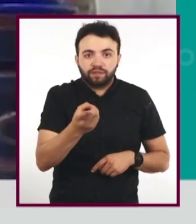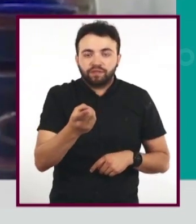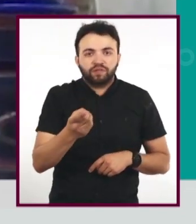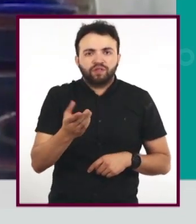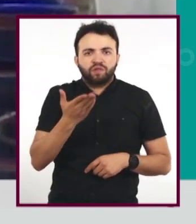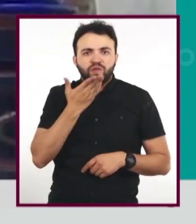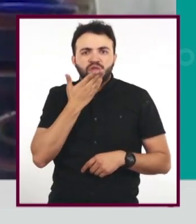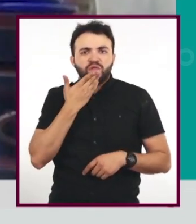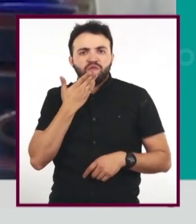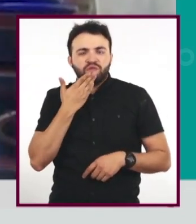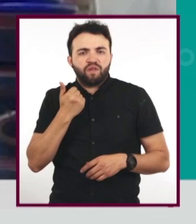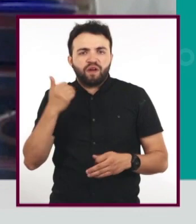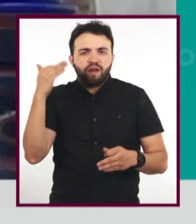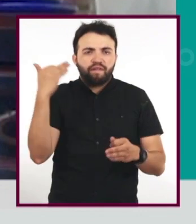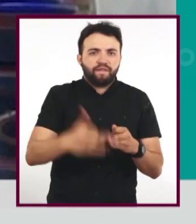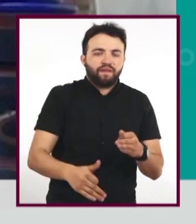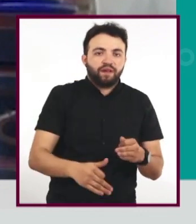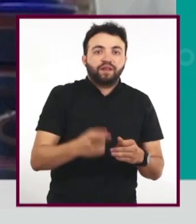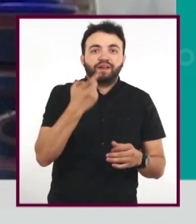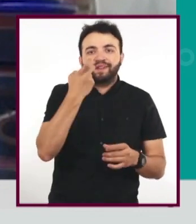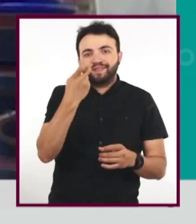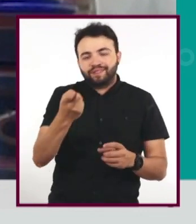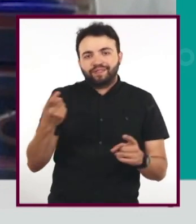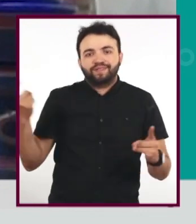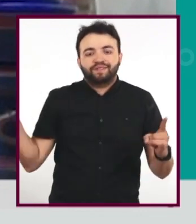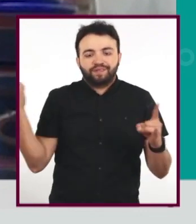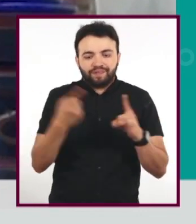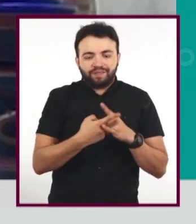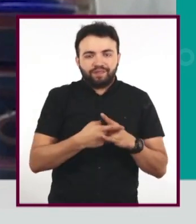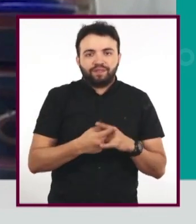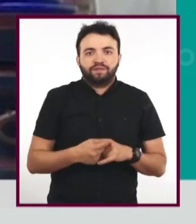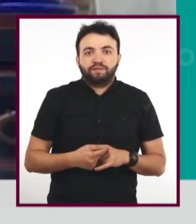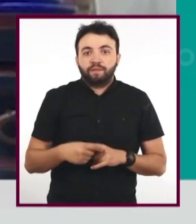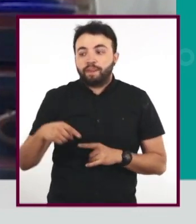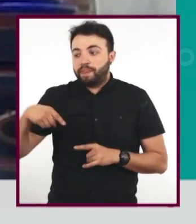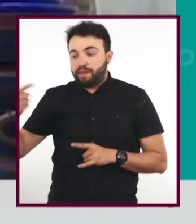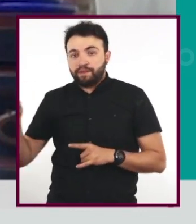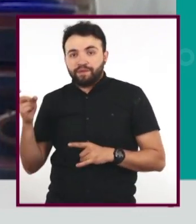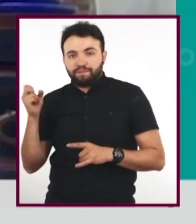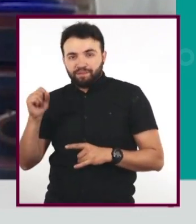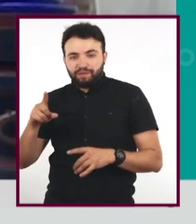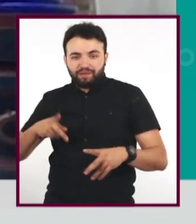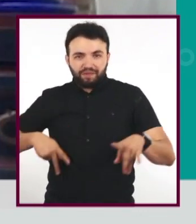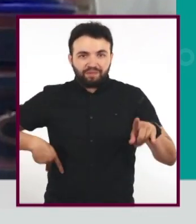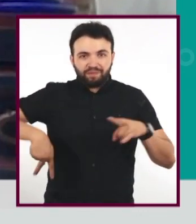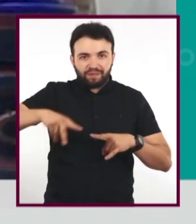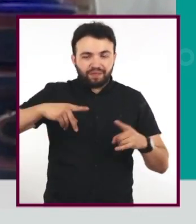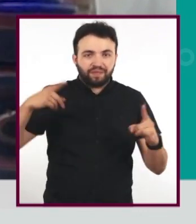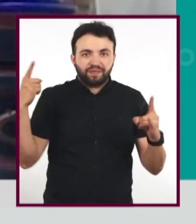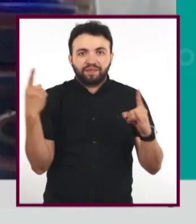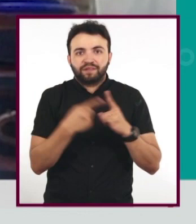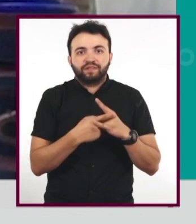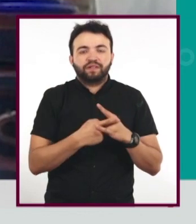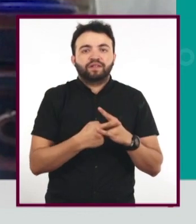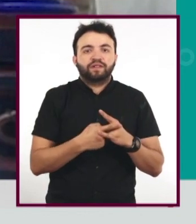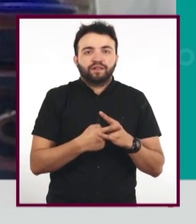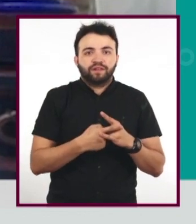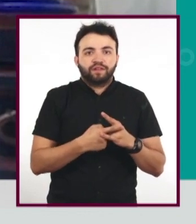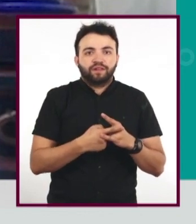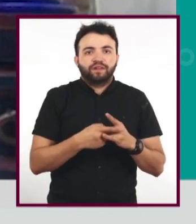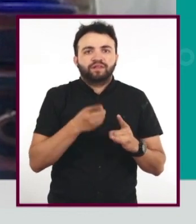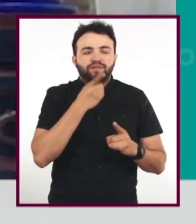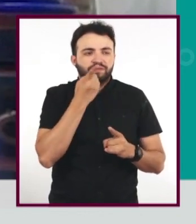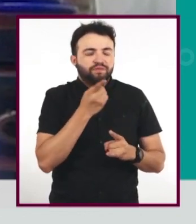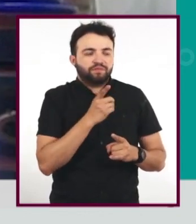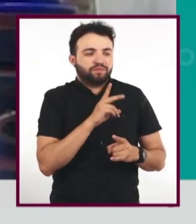a propósito, el que tiró el penalti lo falló. Desde un principio tuvo la intención de fallarlo porque no le